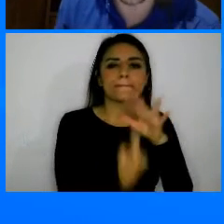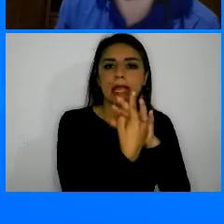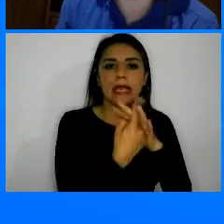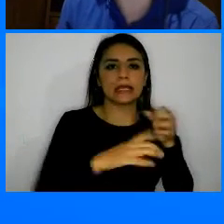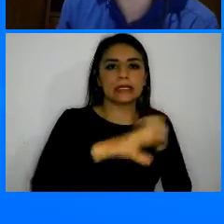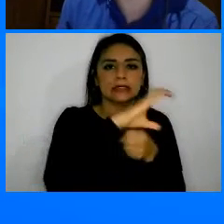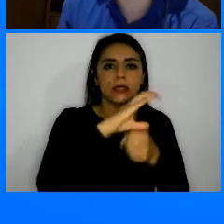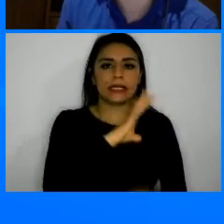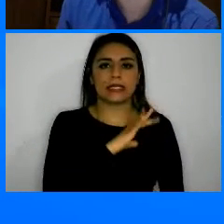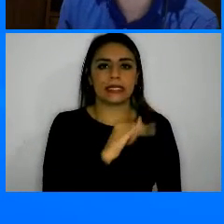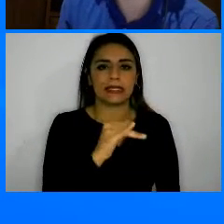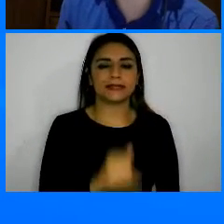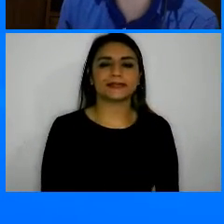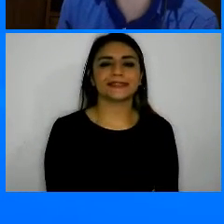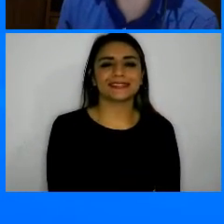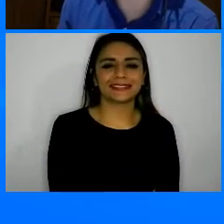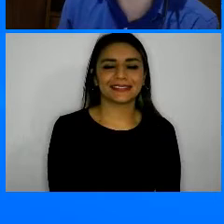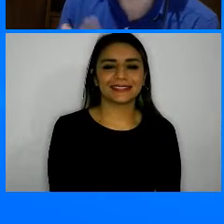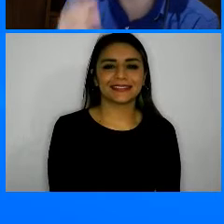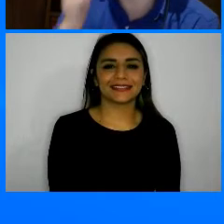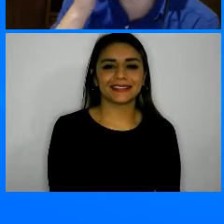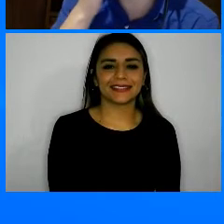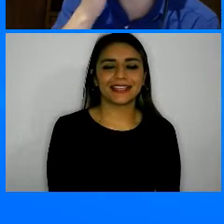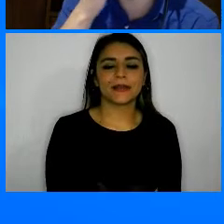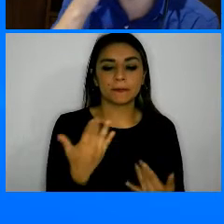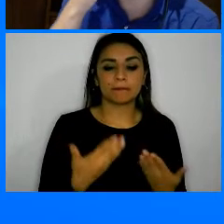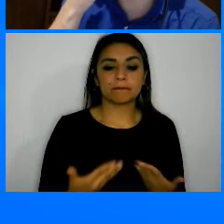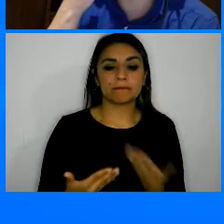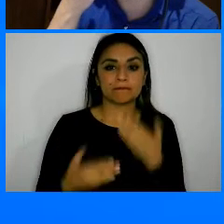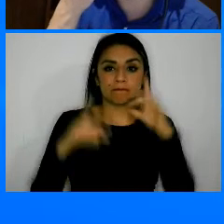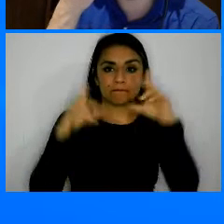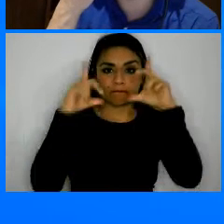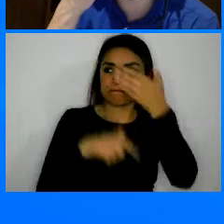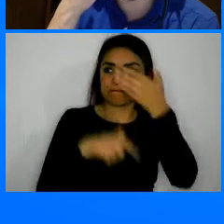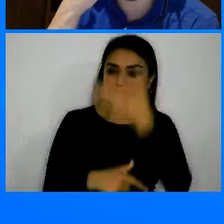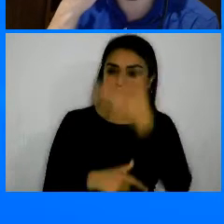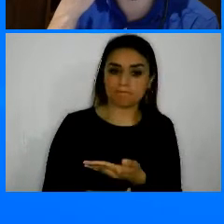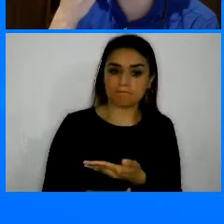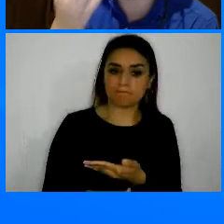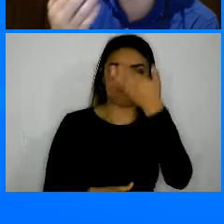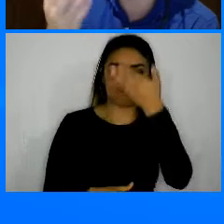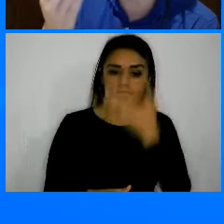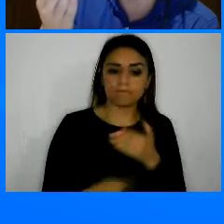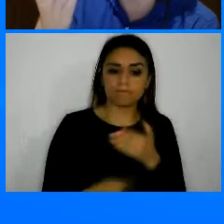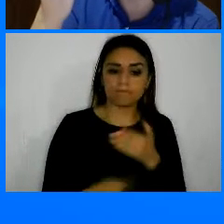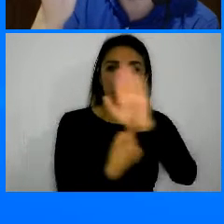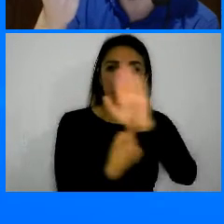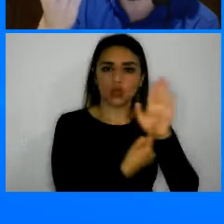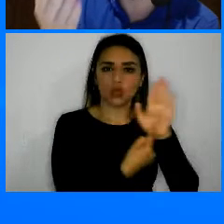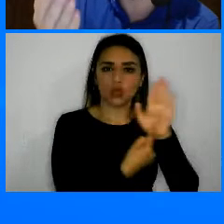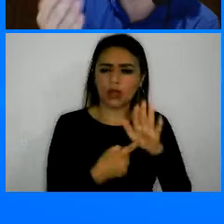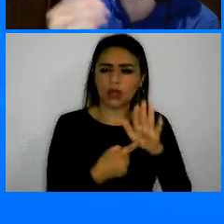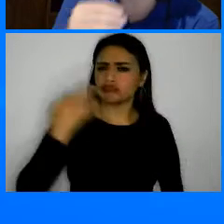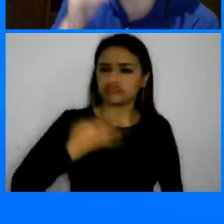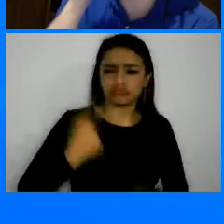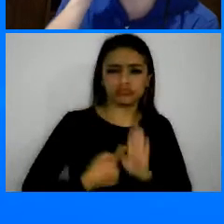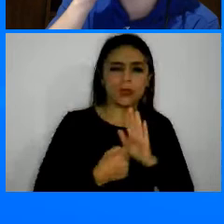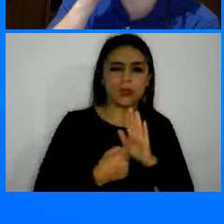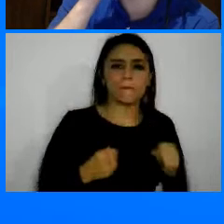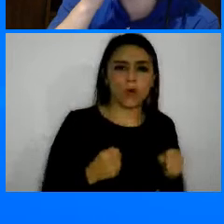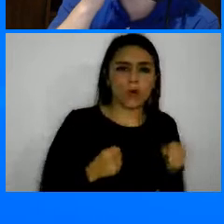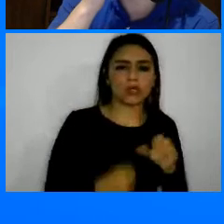de Cali. Aquí les voy a presentar algunas fotografías de nuestras exhibiciones permanentes, tanto en Bogotá como en